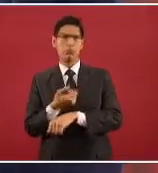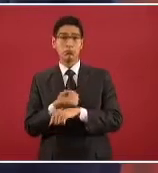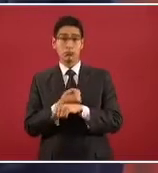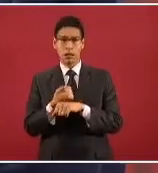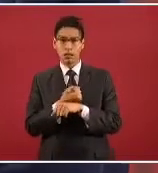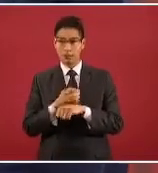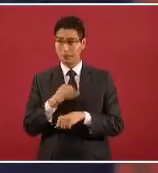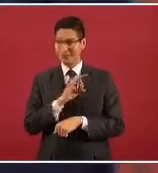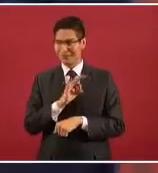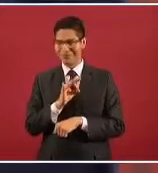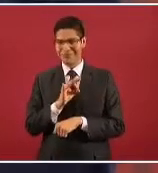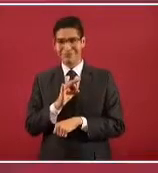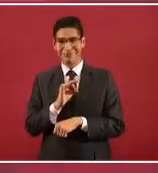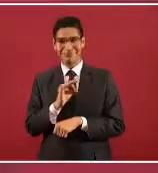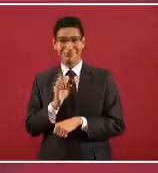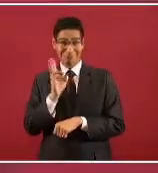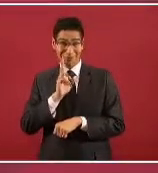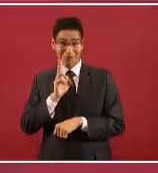Es decir, ¿por qué